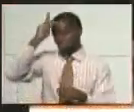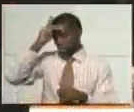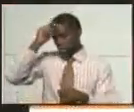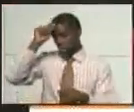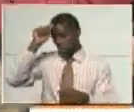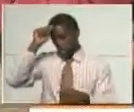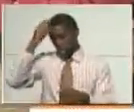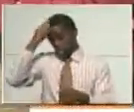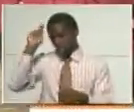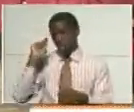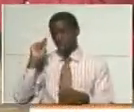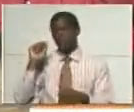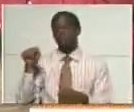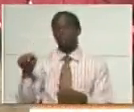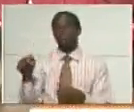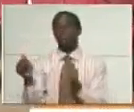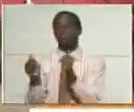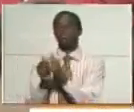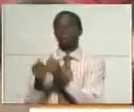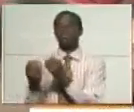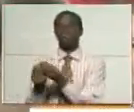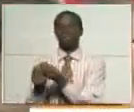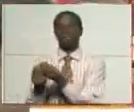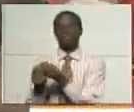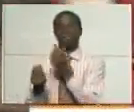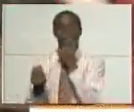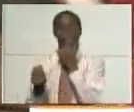el Aizami, siguiendo